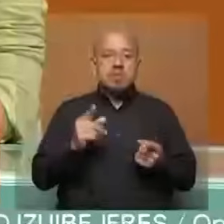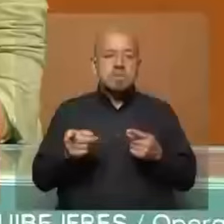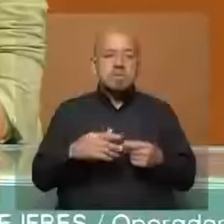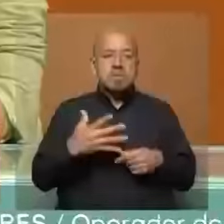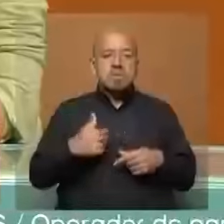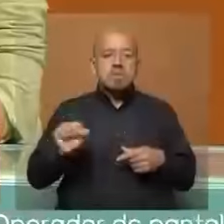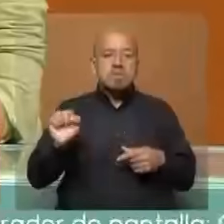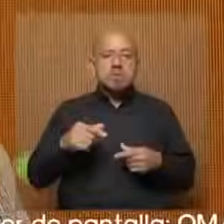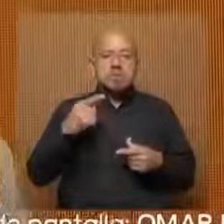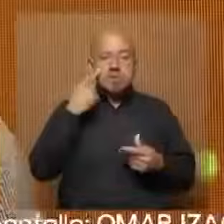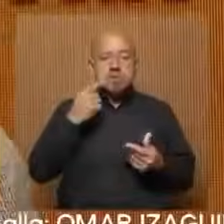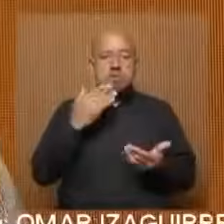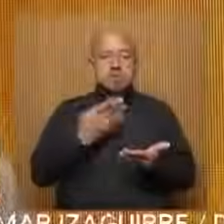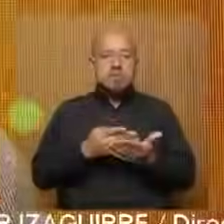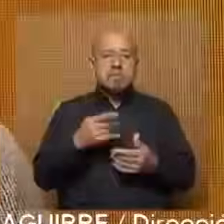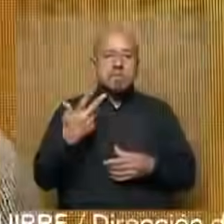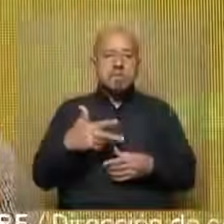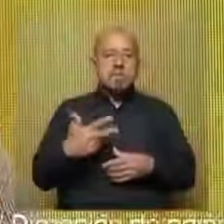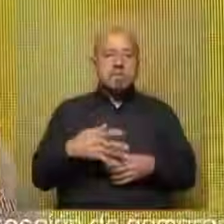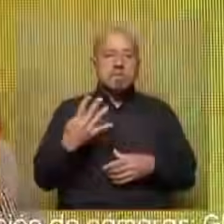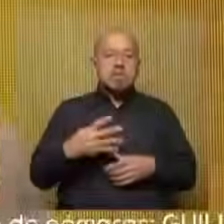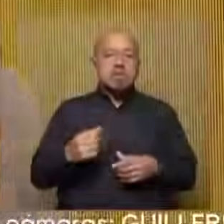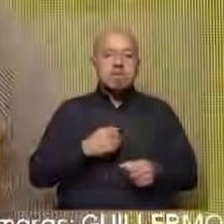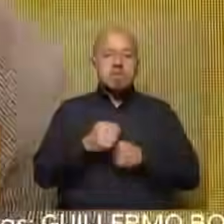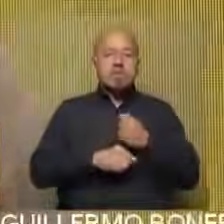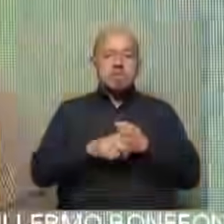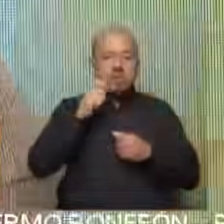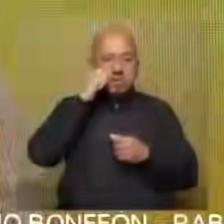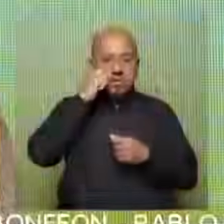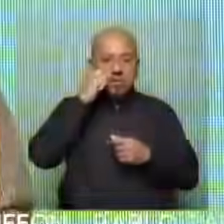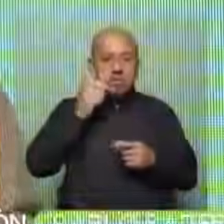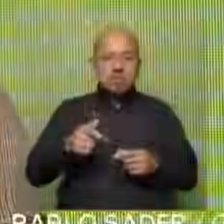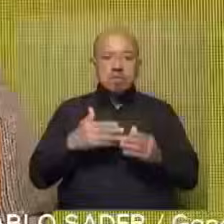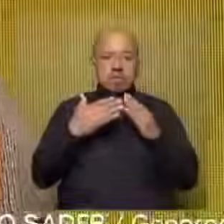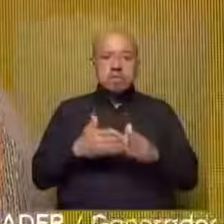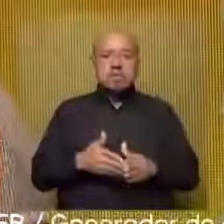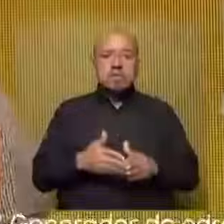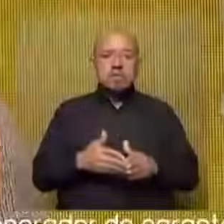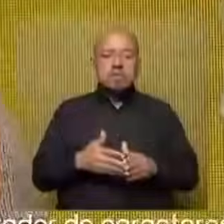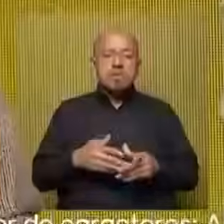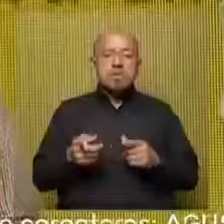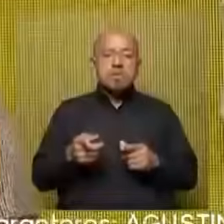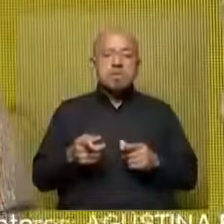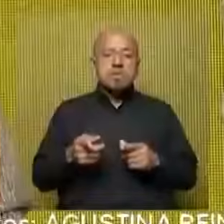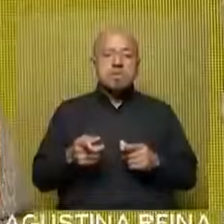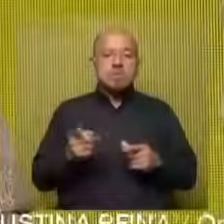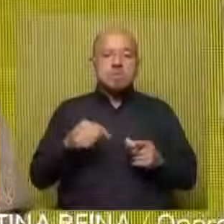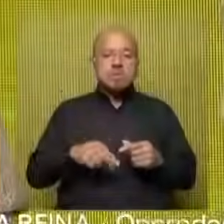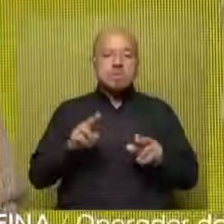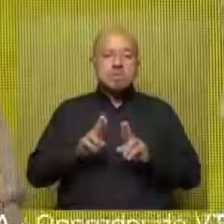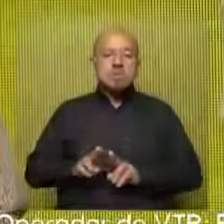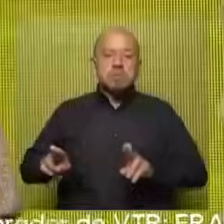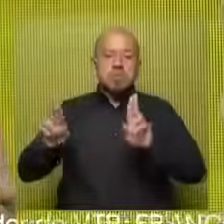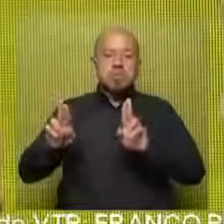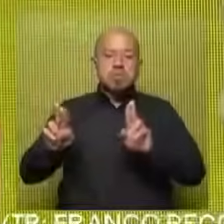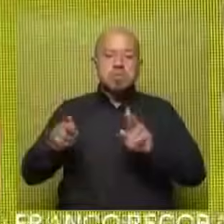terminan explotándola sexualmente a los 13 o los 14 años. Y si no, que pregúntenle a la que hizo, a la señora que vino de la ONU, que